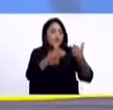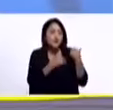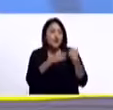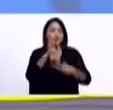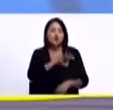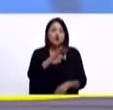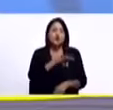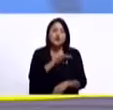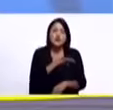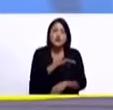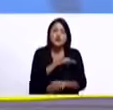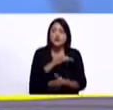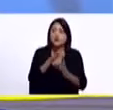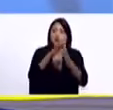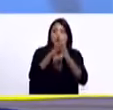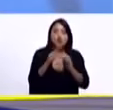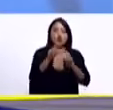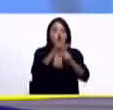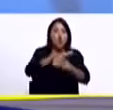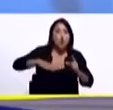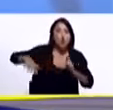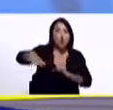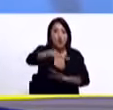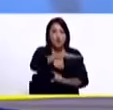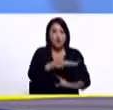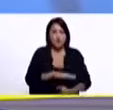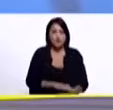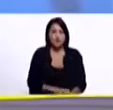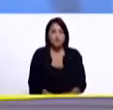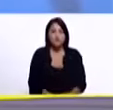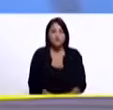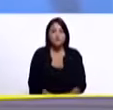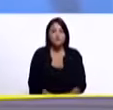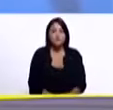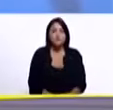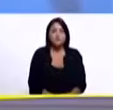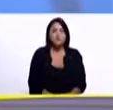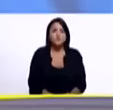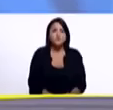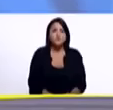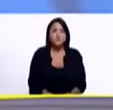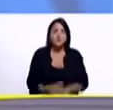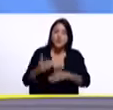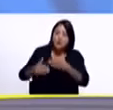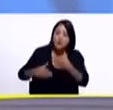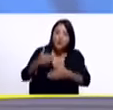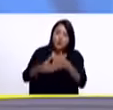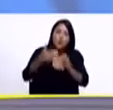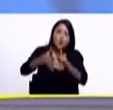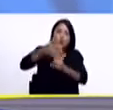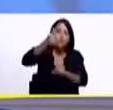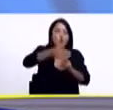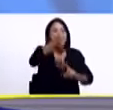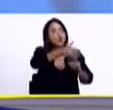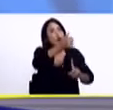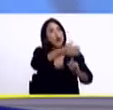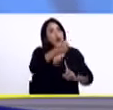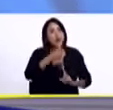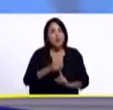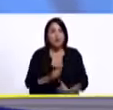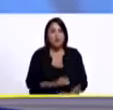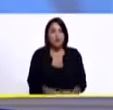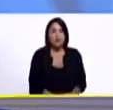que se llama, para ir a recuperar, y lo vamos logrando paso a paso. Eso